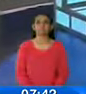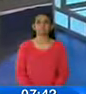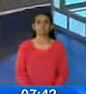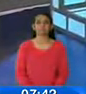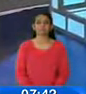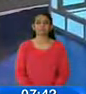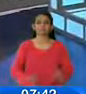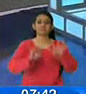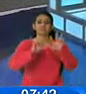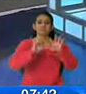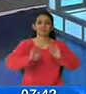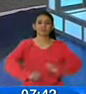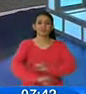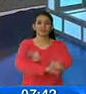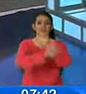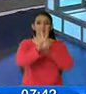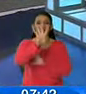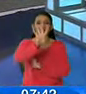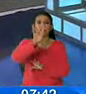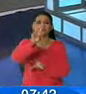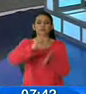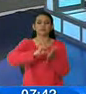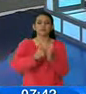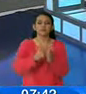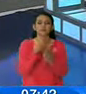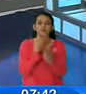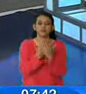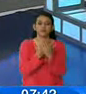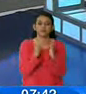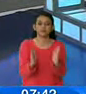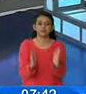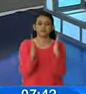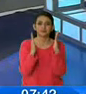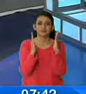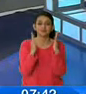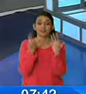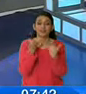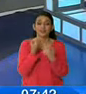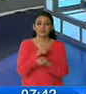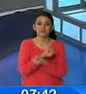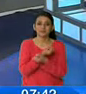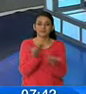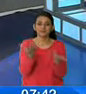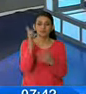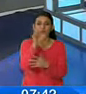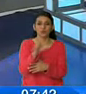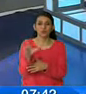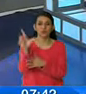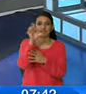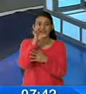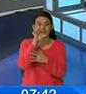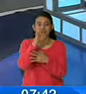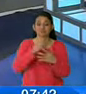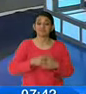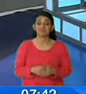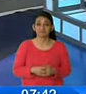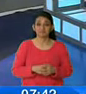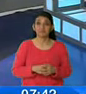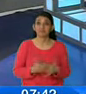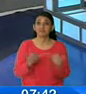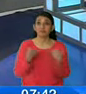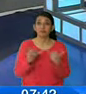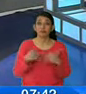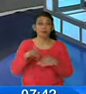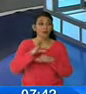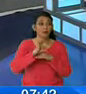Son las 7:42 en la mañana, gracias por acompañarnos. Estamos en la primera entrega este día lunes de las informaciones en un día donde todo el